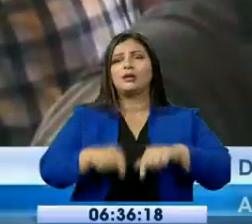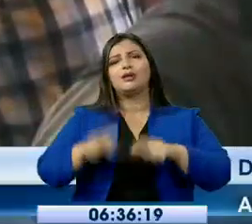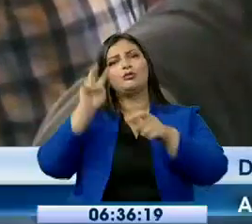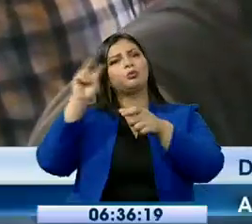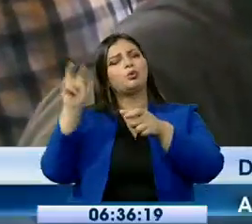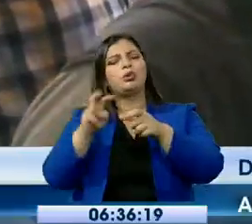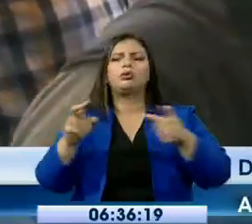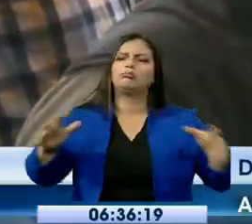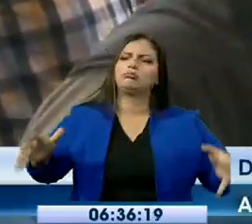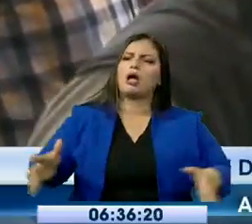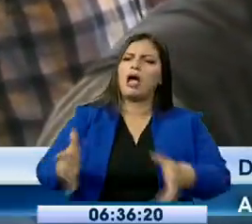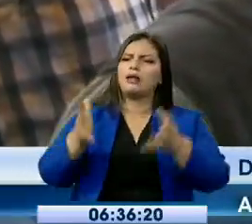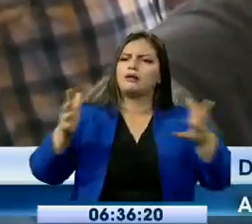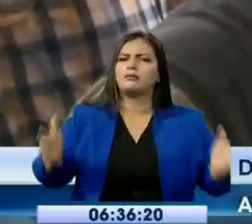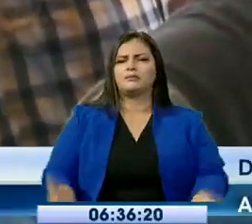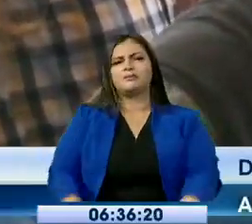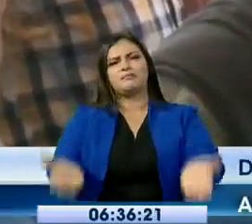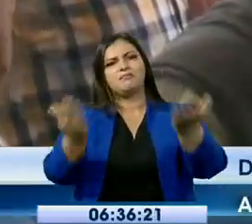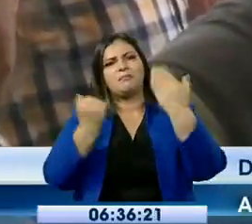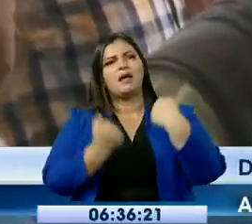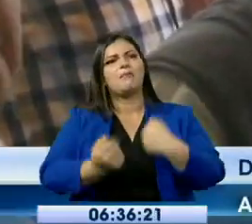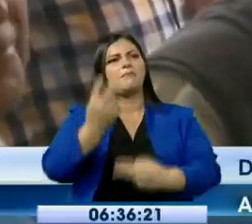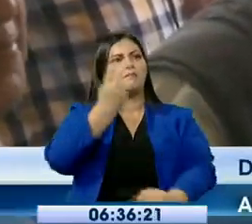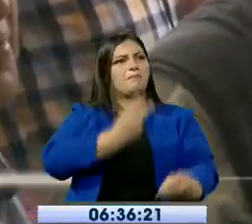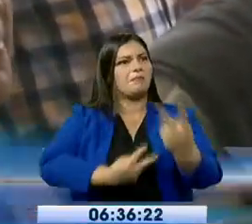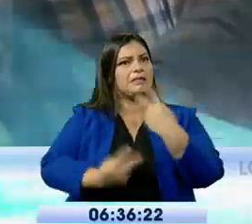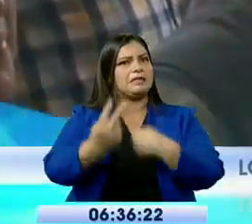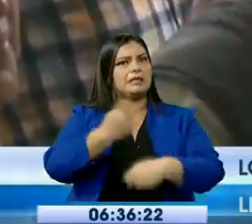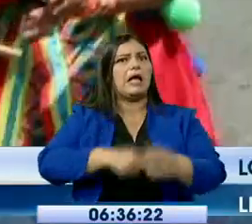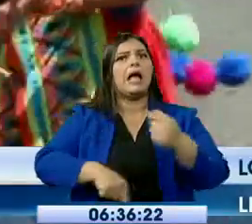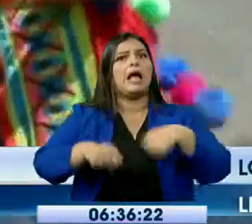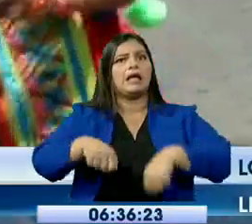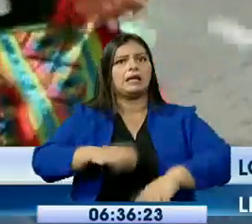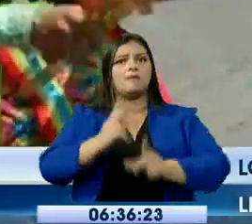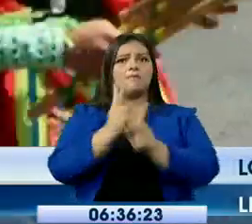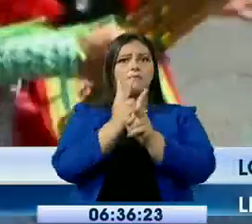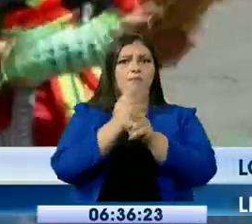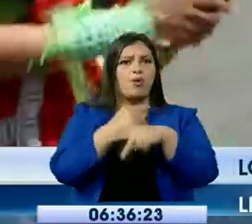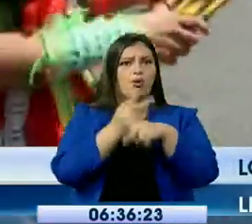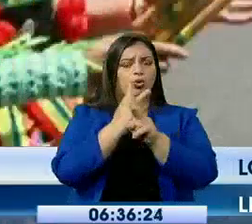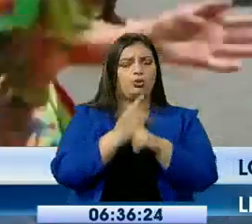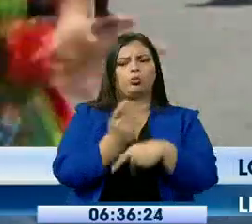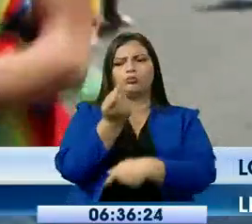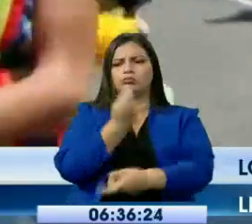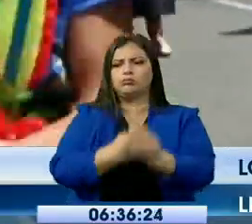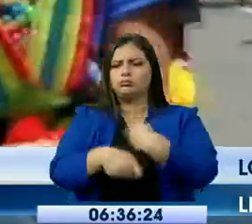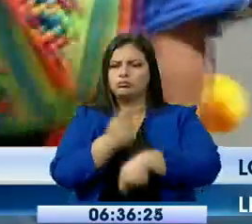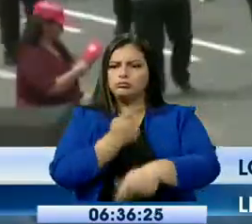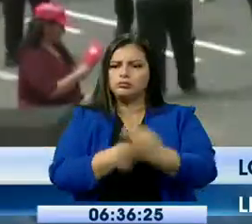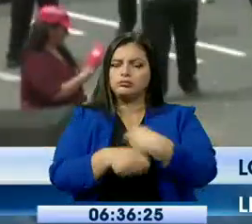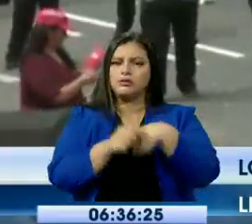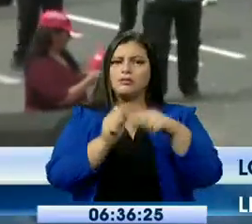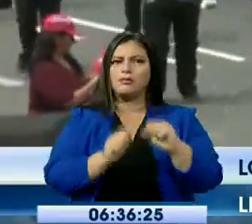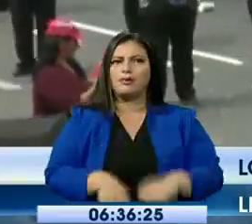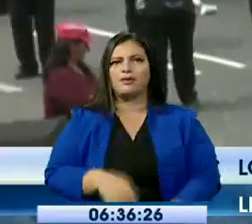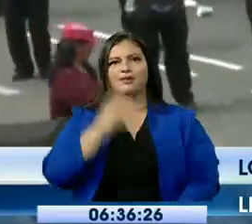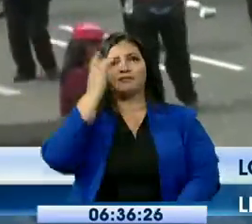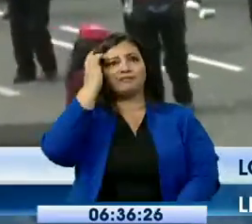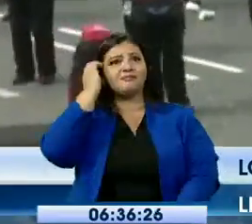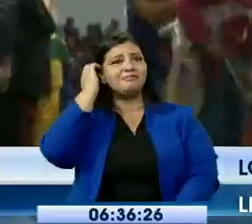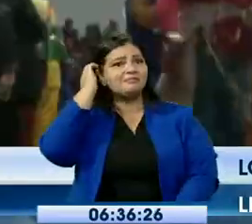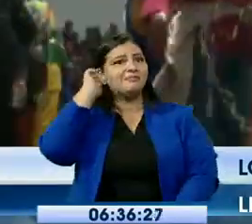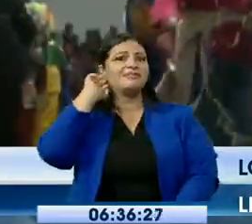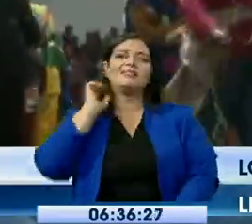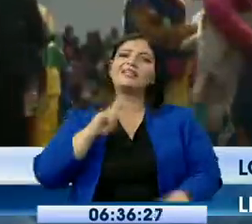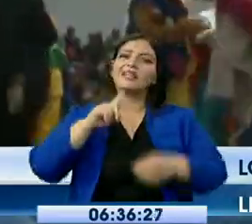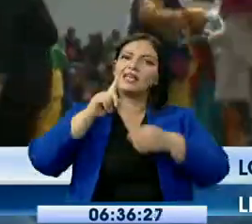industria y la comercialización de los productos de nuestros chagras. De esta manera, los quiteños disfrutaron de unos días